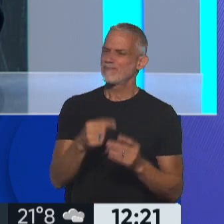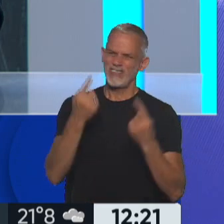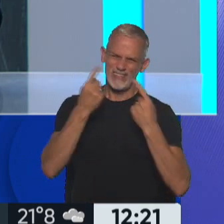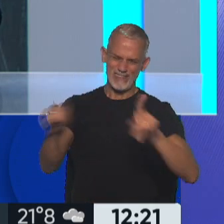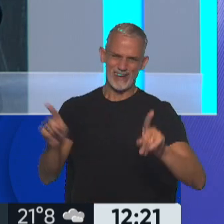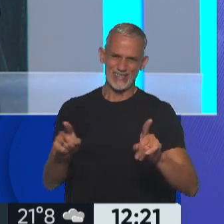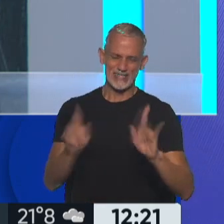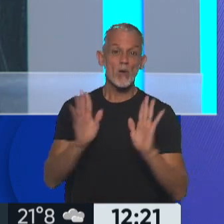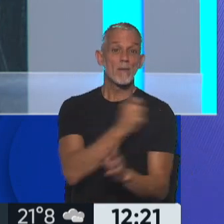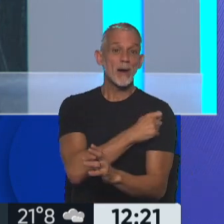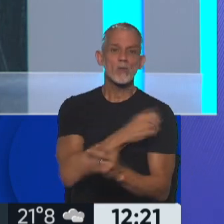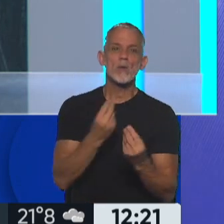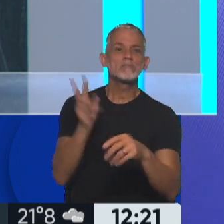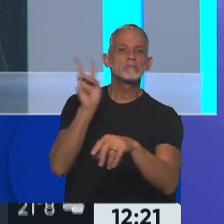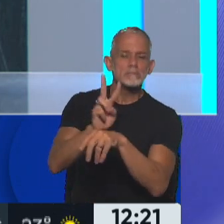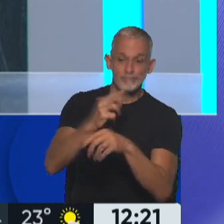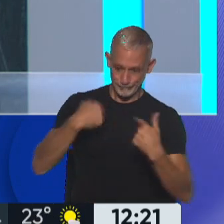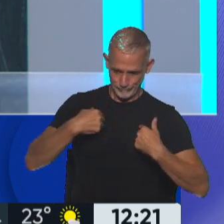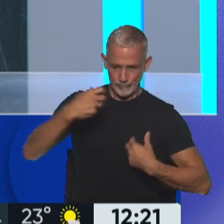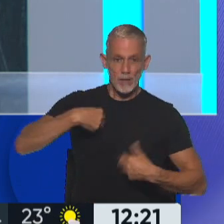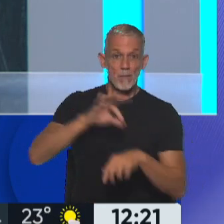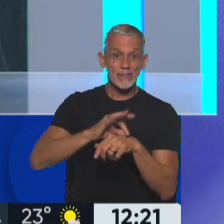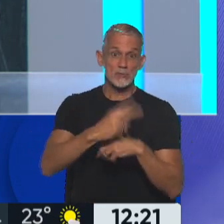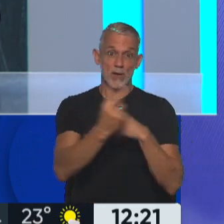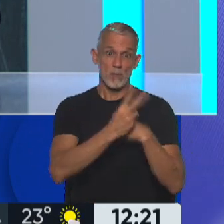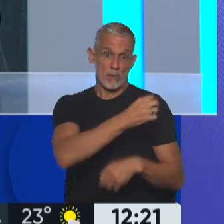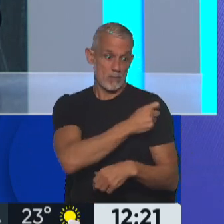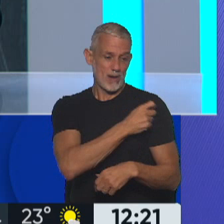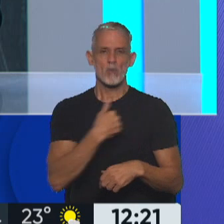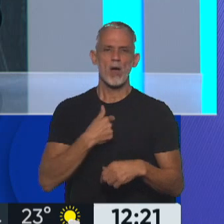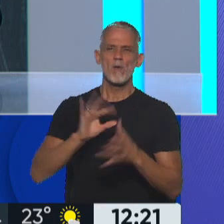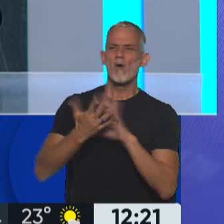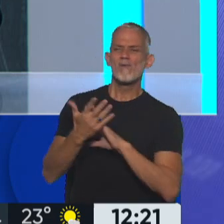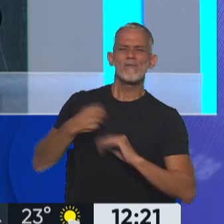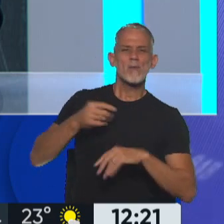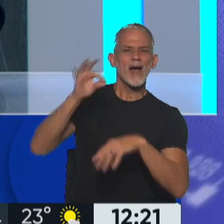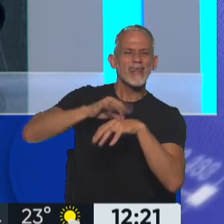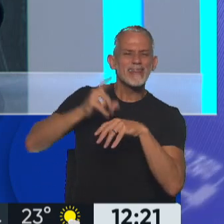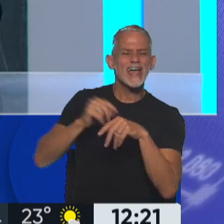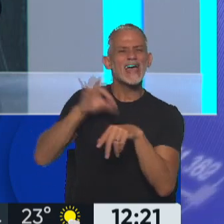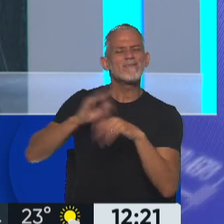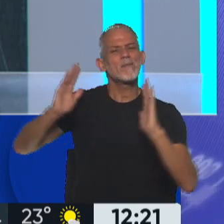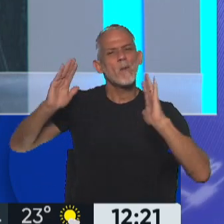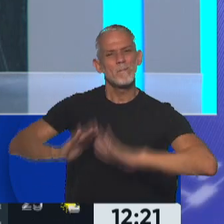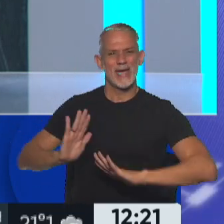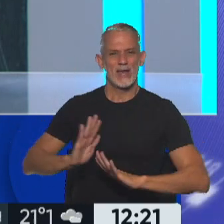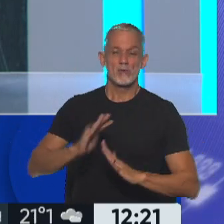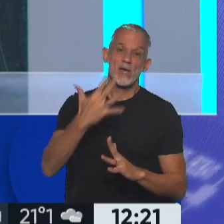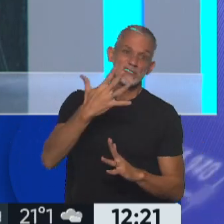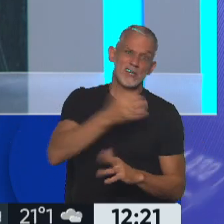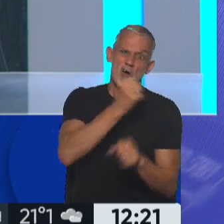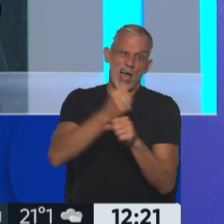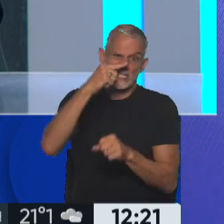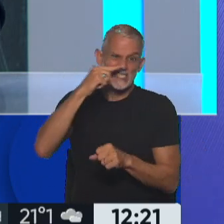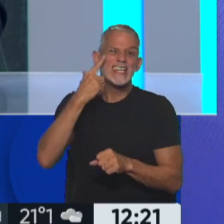criterio, que es el de proteger a la persona que se vacuna de formas moderadas y graves de enfermedad. Moderadas, 5 a 7 días de